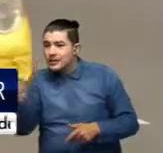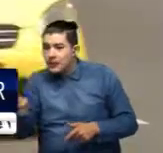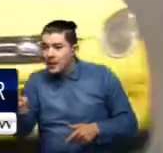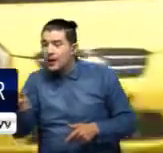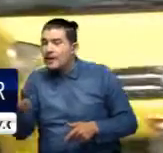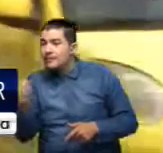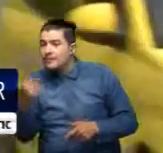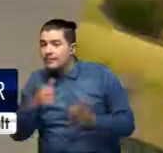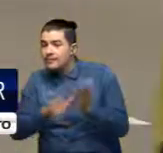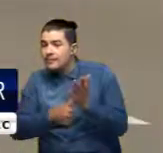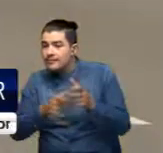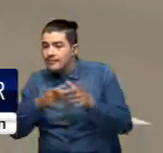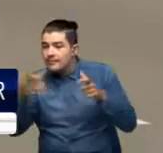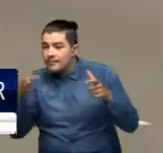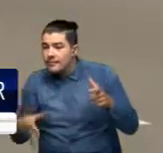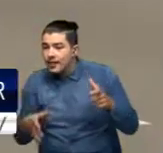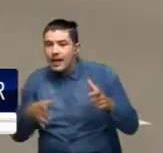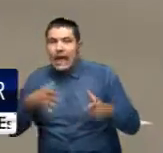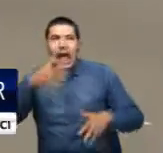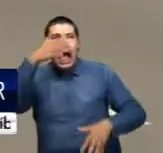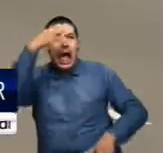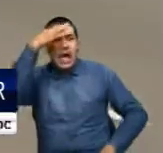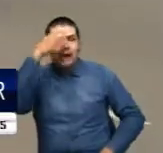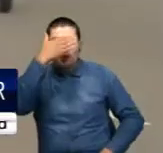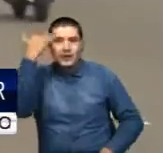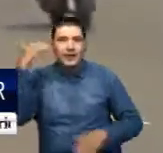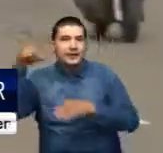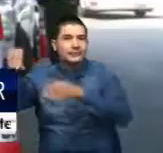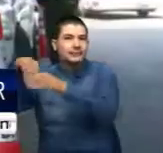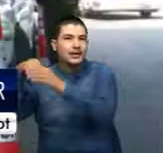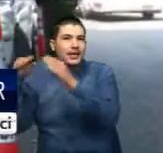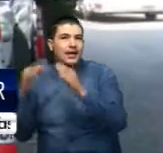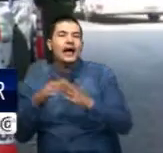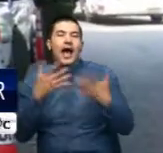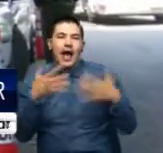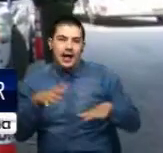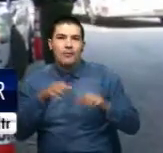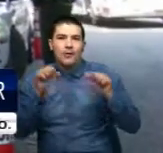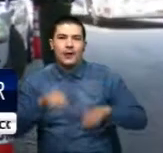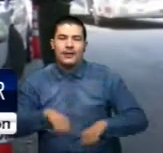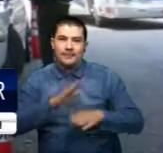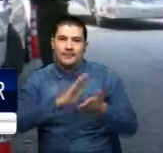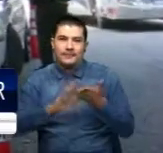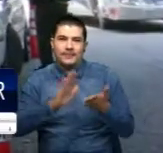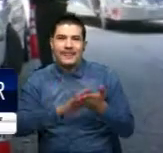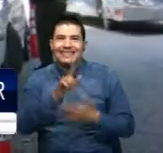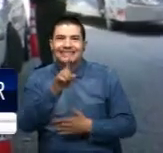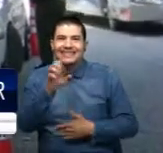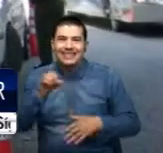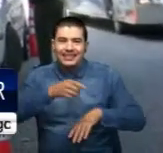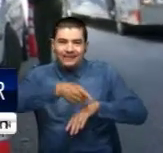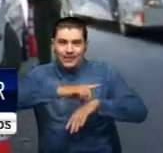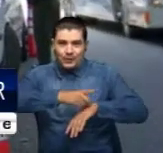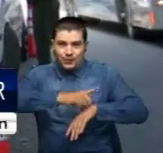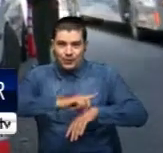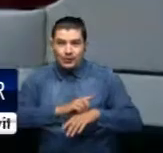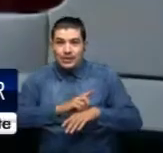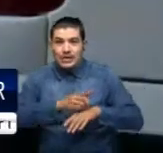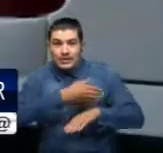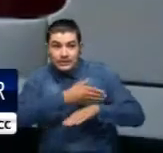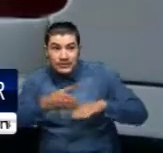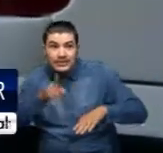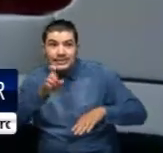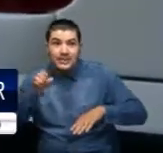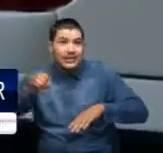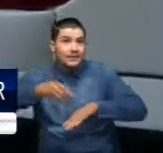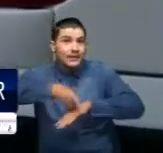minutos para evitar que su vehículo se ha inmovilizado la suspensión provisional de la palabra poda por parte